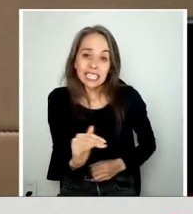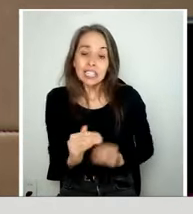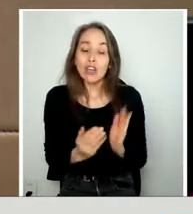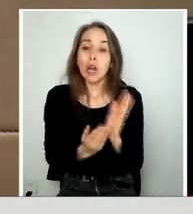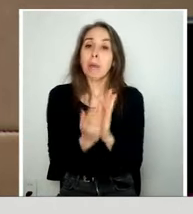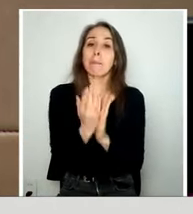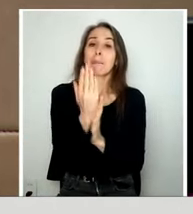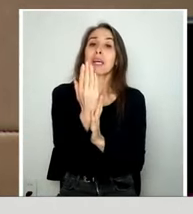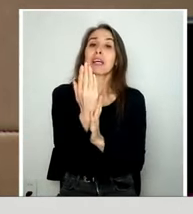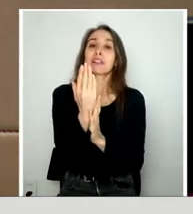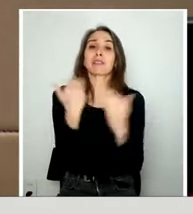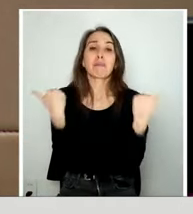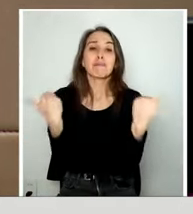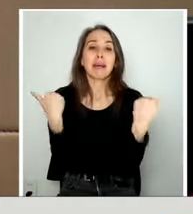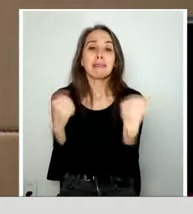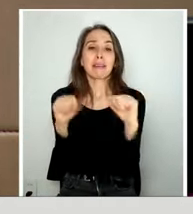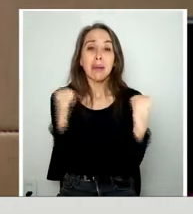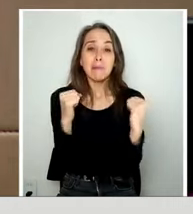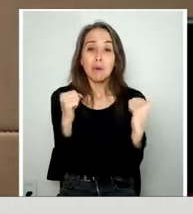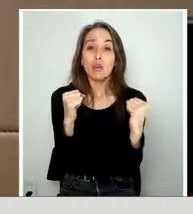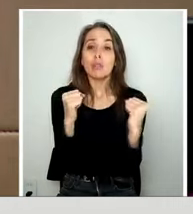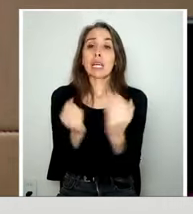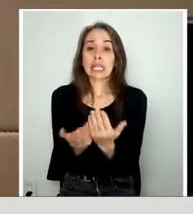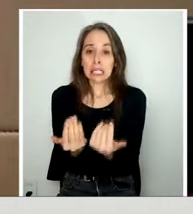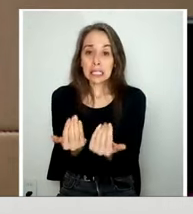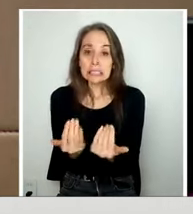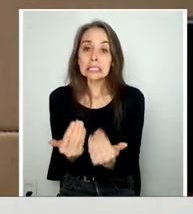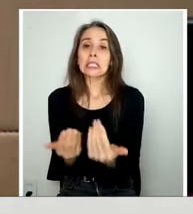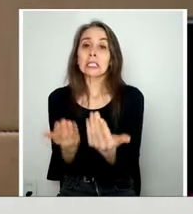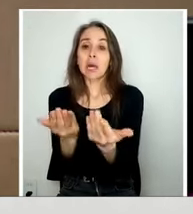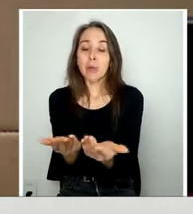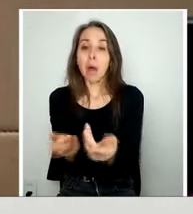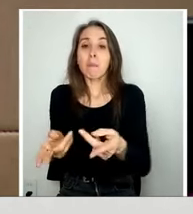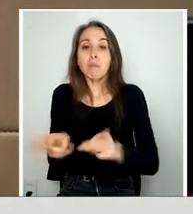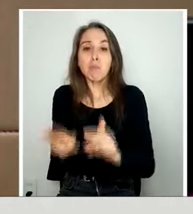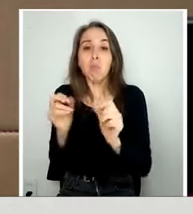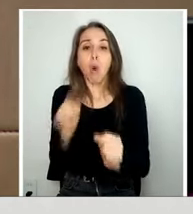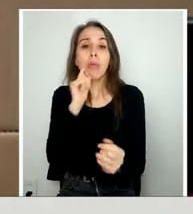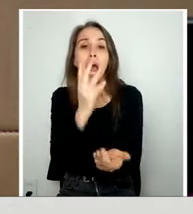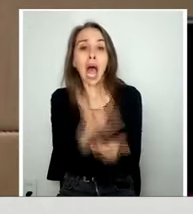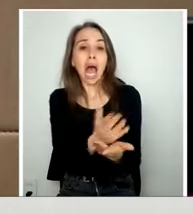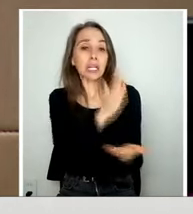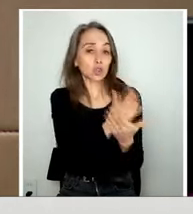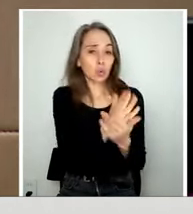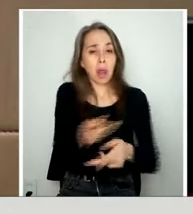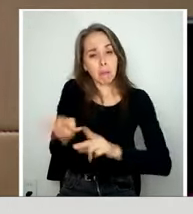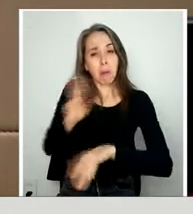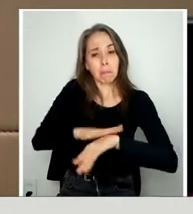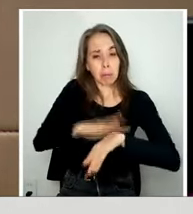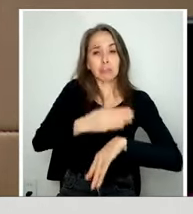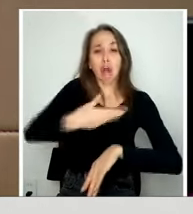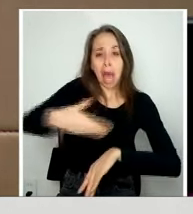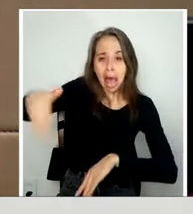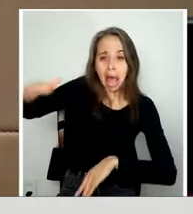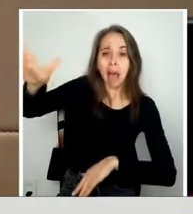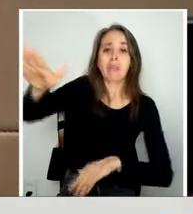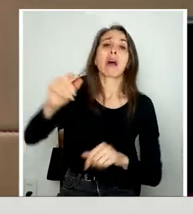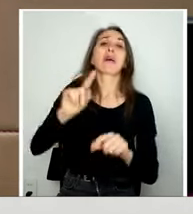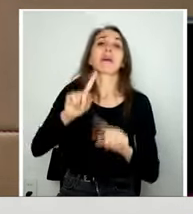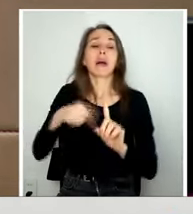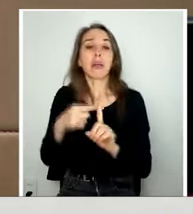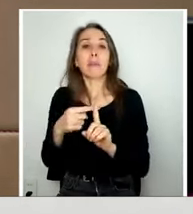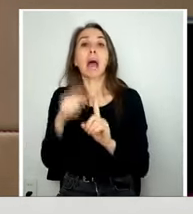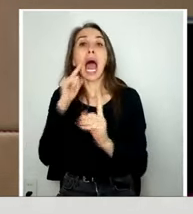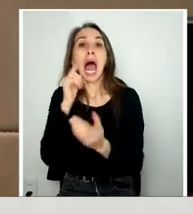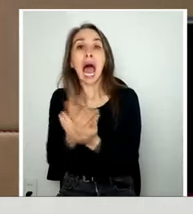no solamente tienen que tener la facilidad de los establecimientos escolares sino que también tienen que tener la facilidad en cuanto a la infraestructura